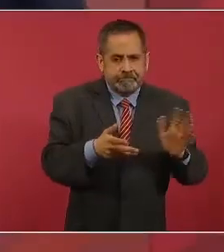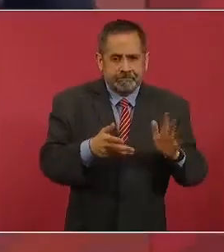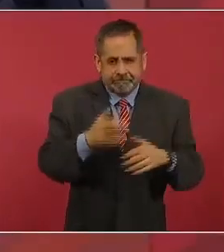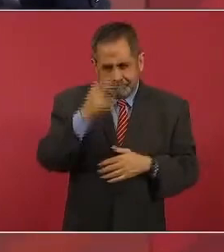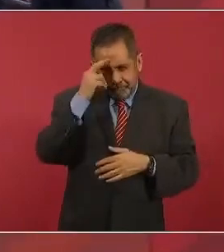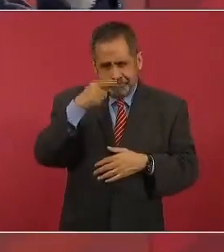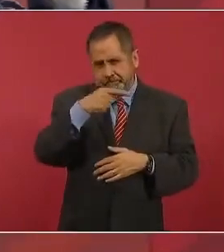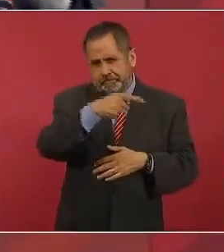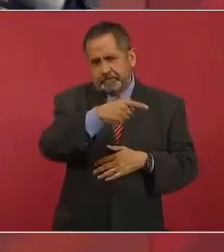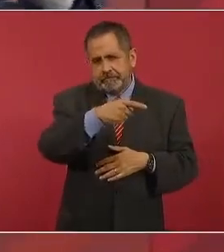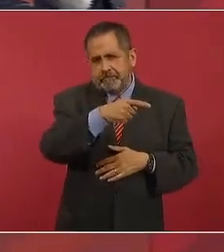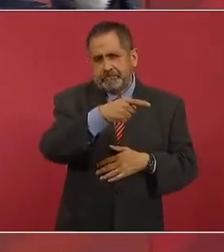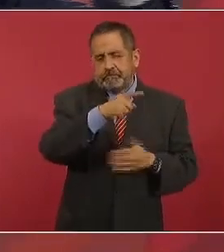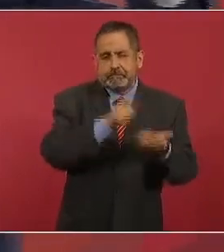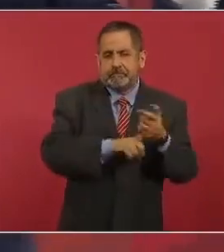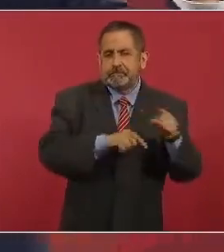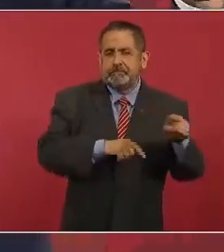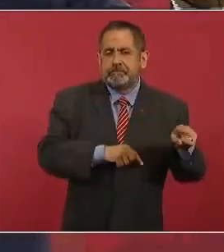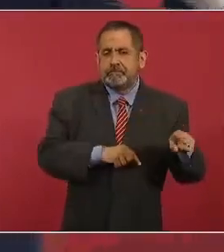Como ellos tienen